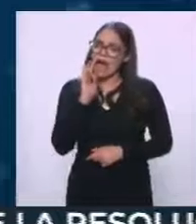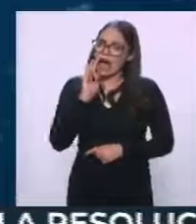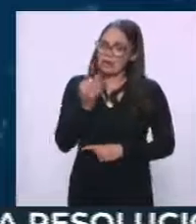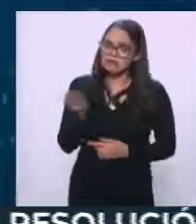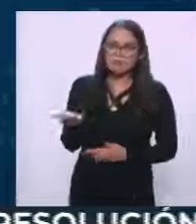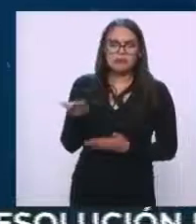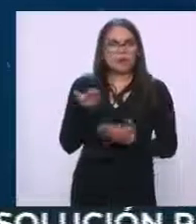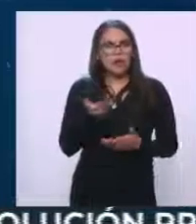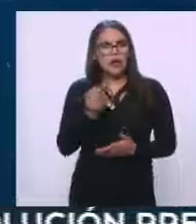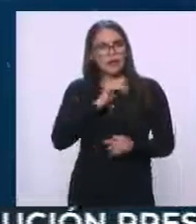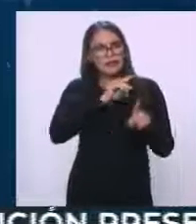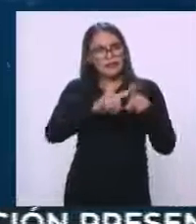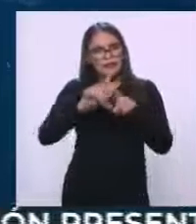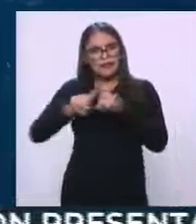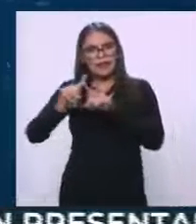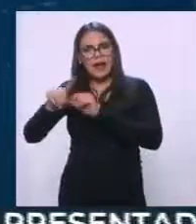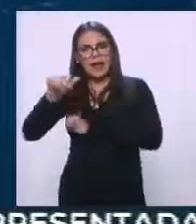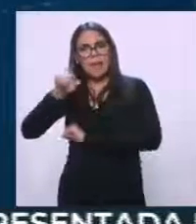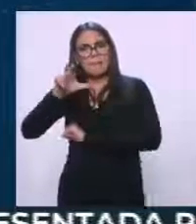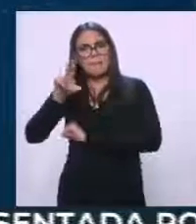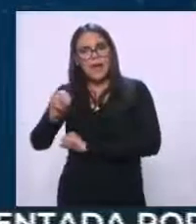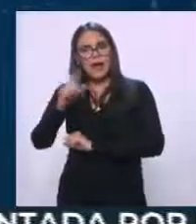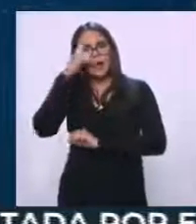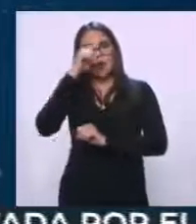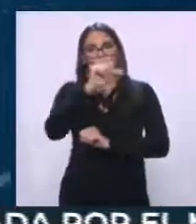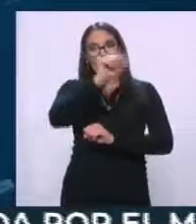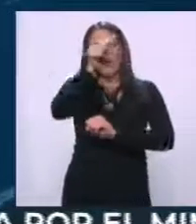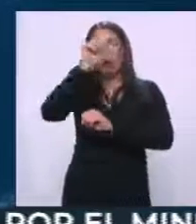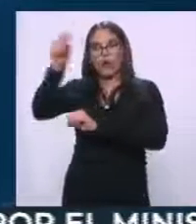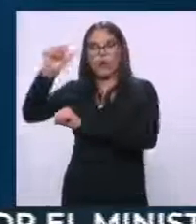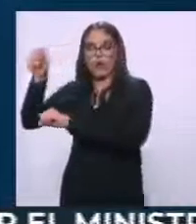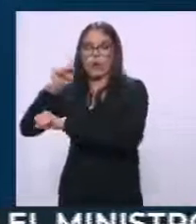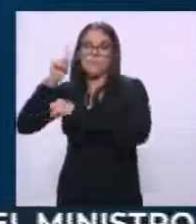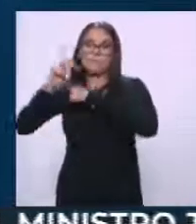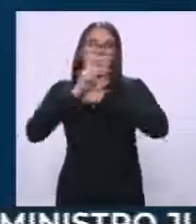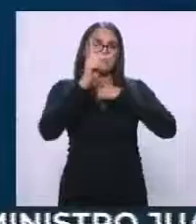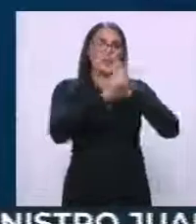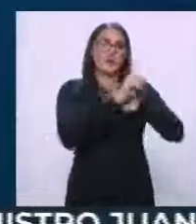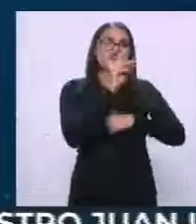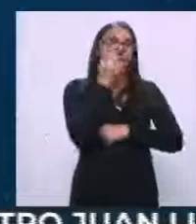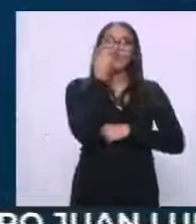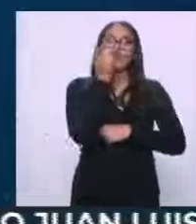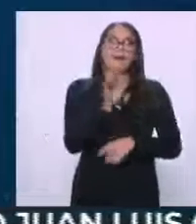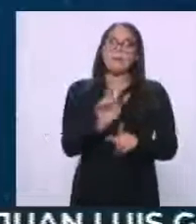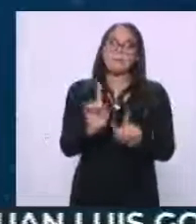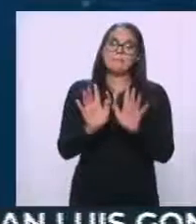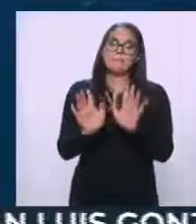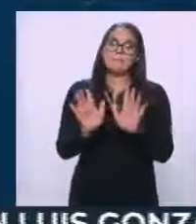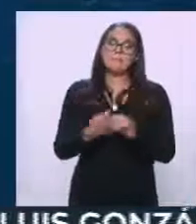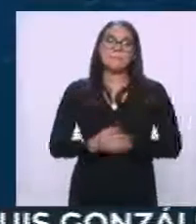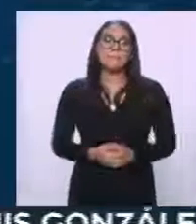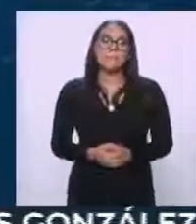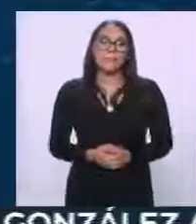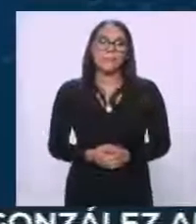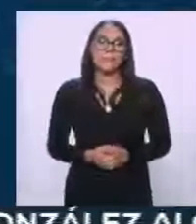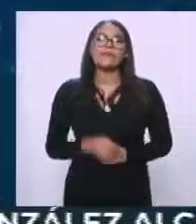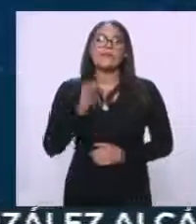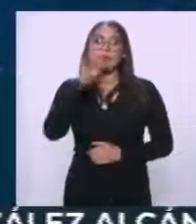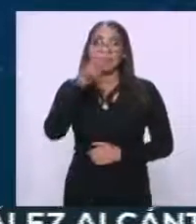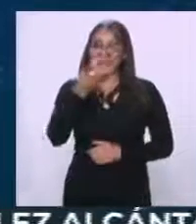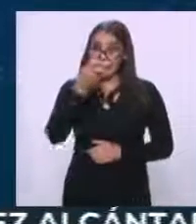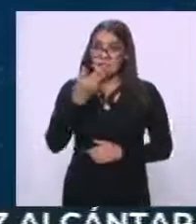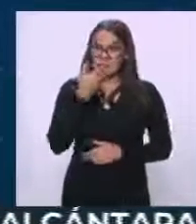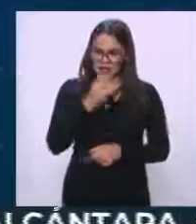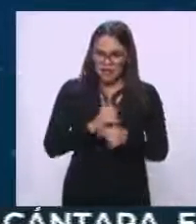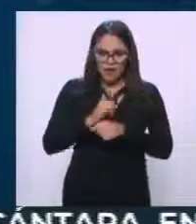se presentaran amparos en el resto del país. Para hacer jurisprudencia. Sí. Exacto, dejar precedentes y sí, no fueron a fondo, para nada que